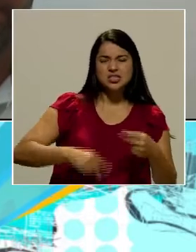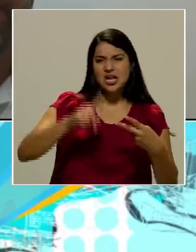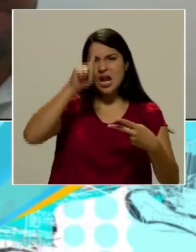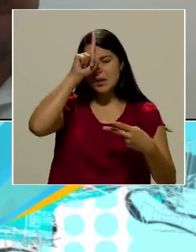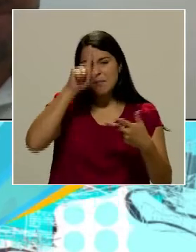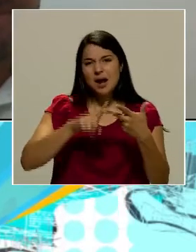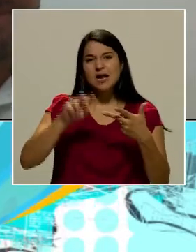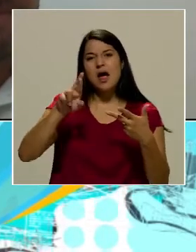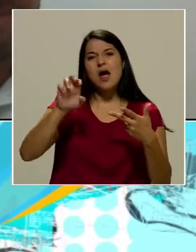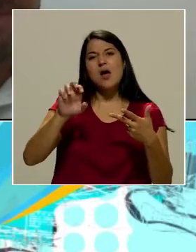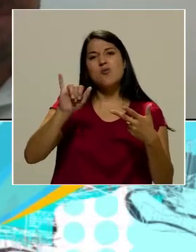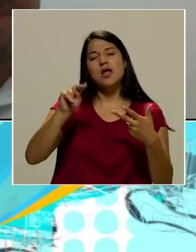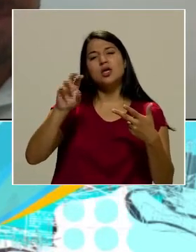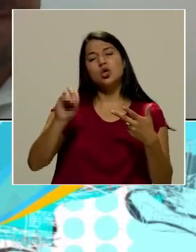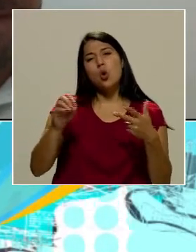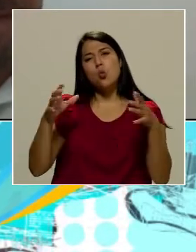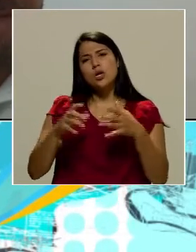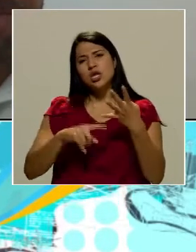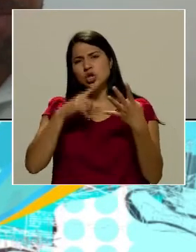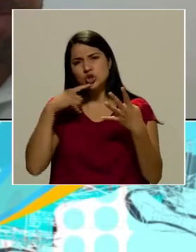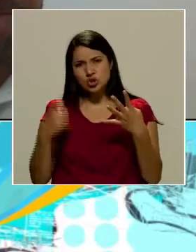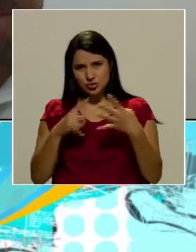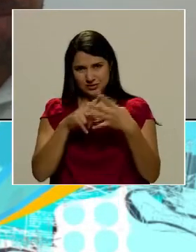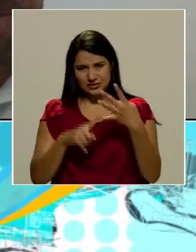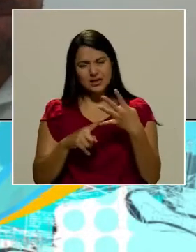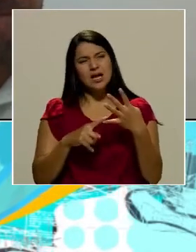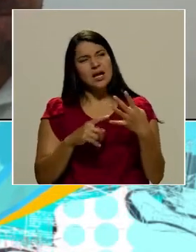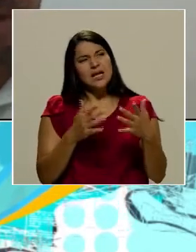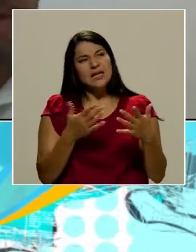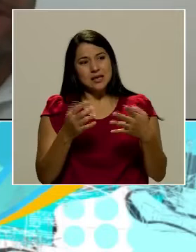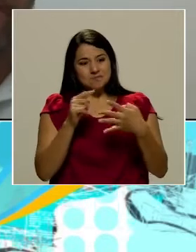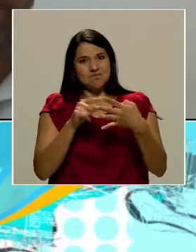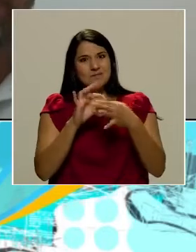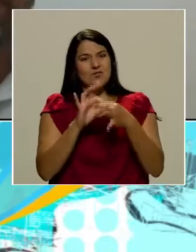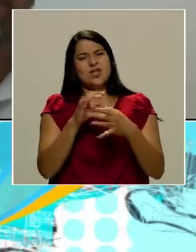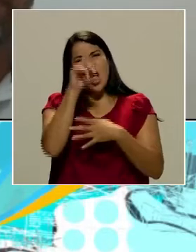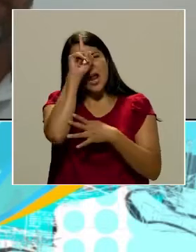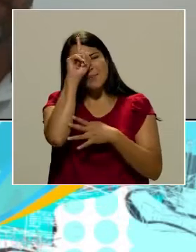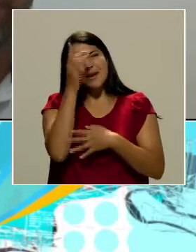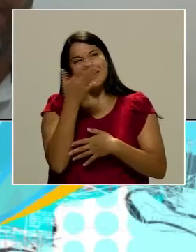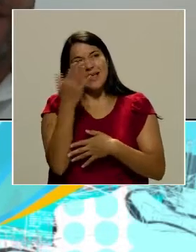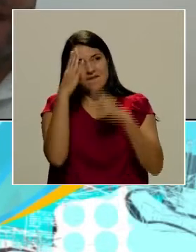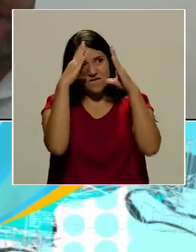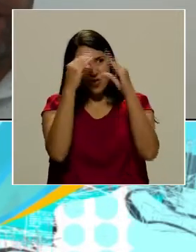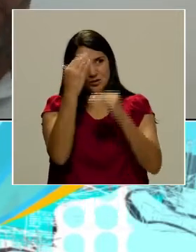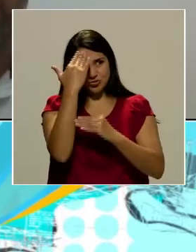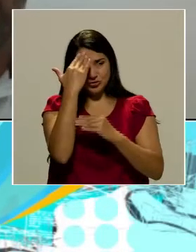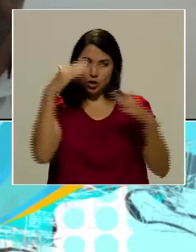alemana. ¿Qué sabemos de esta vacuna? ¿Qué características tiene? De este prototipo de vacuna. Pues todavía no